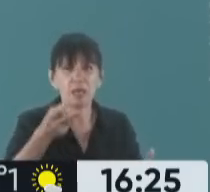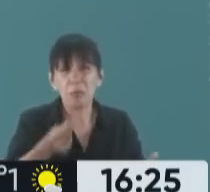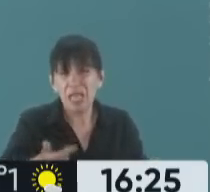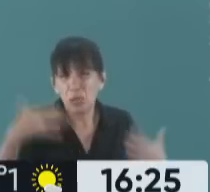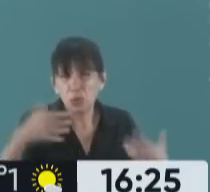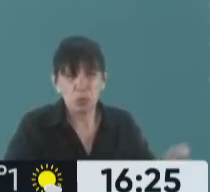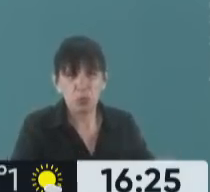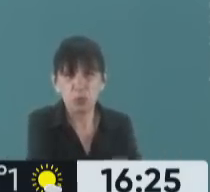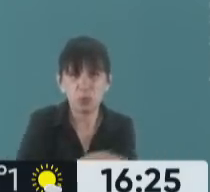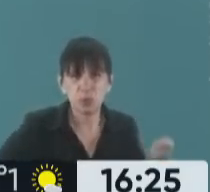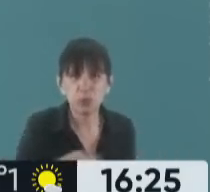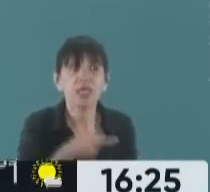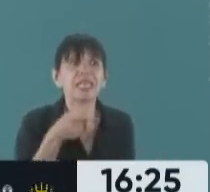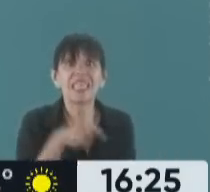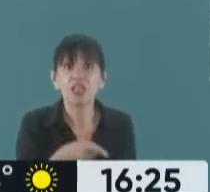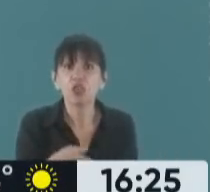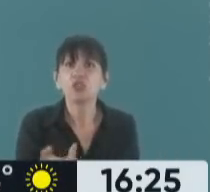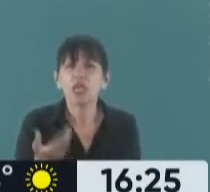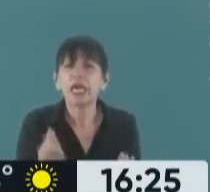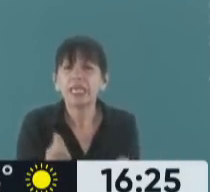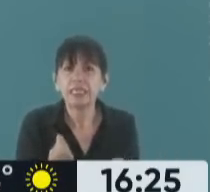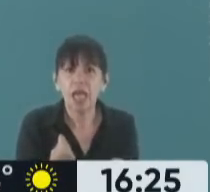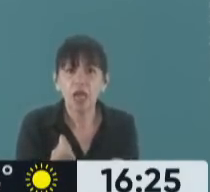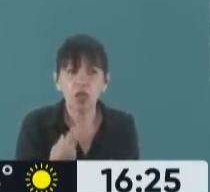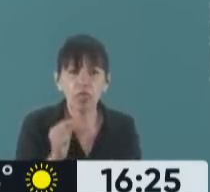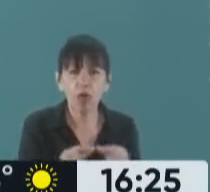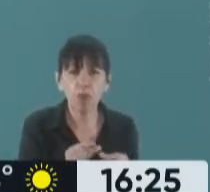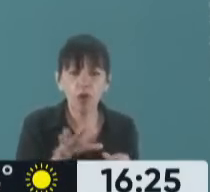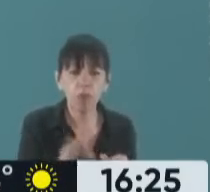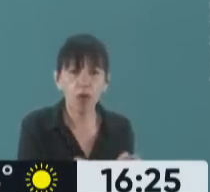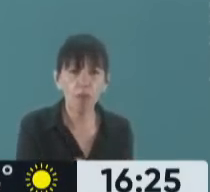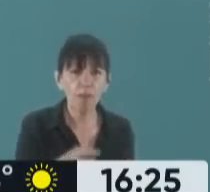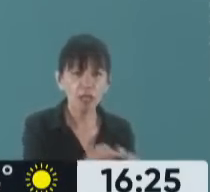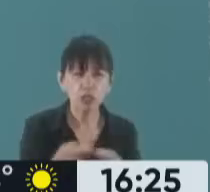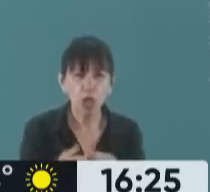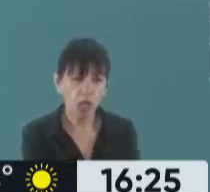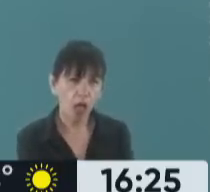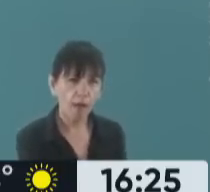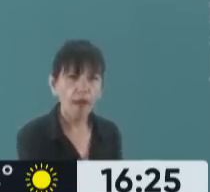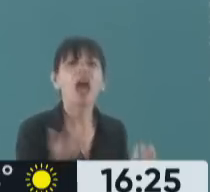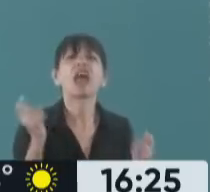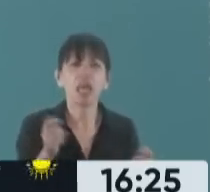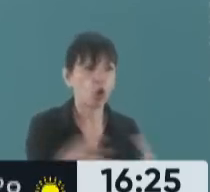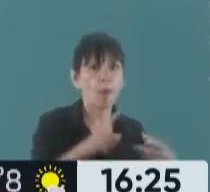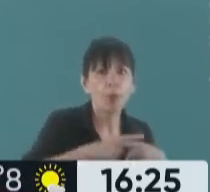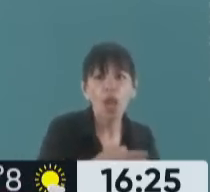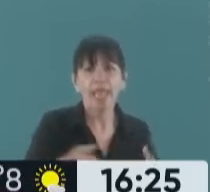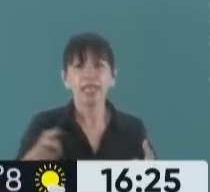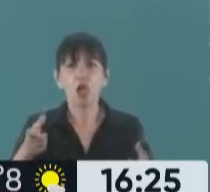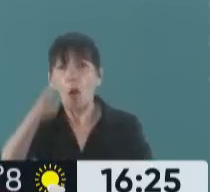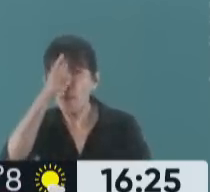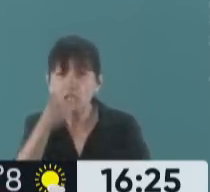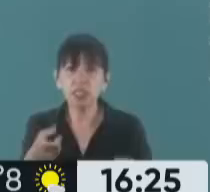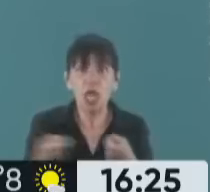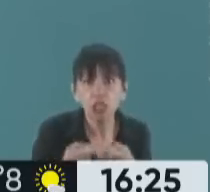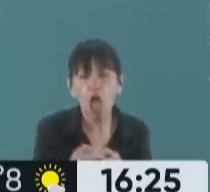manejan, han logrado enquistarse tanto en el mundo político como judicial como de la policía de Rosario